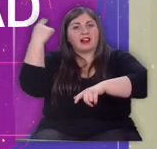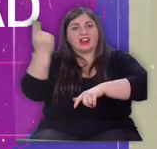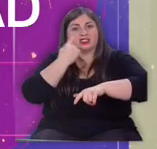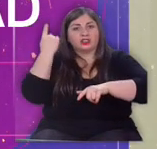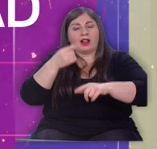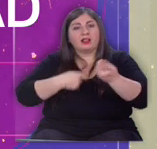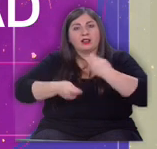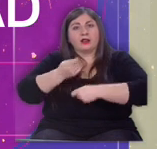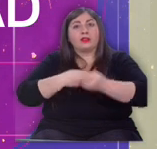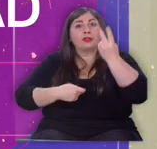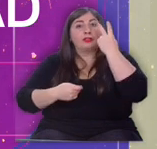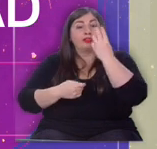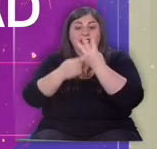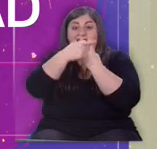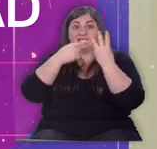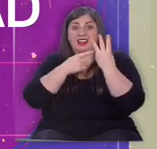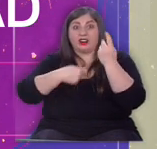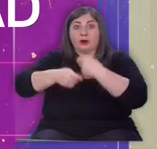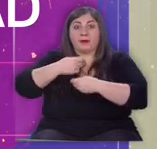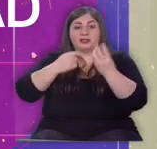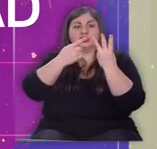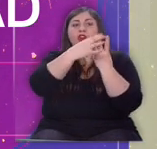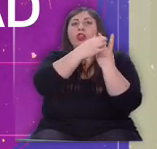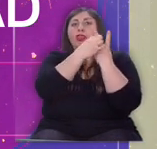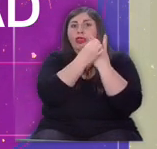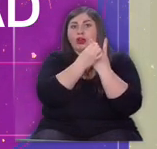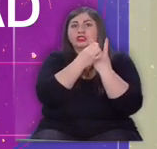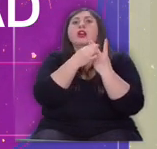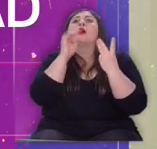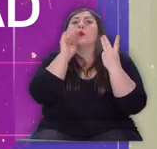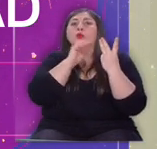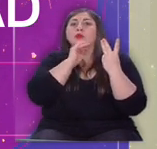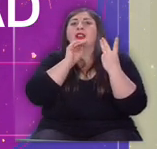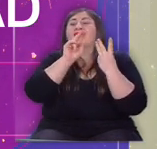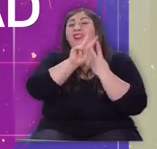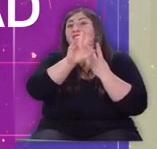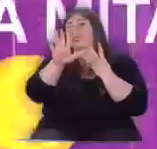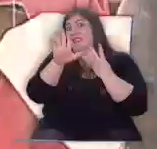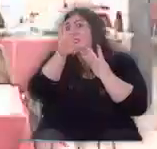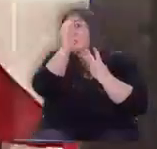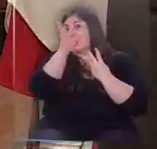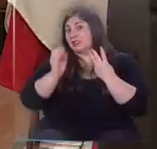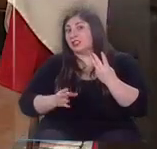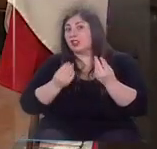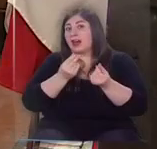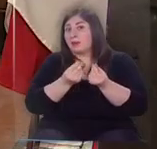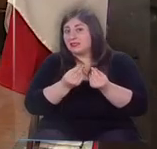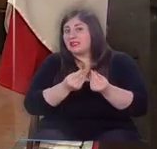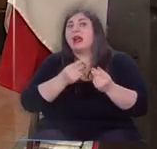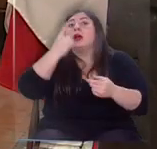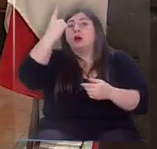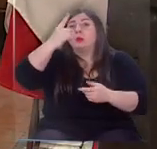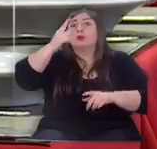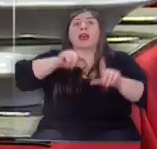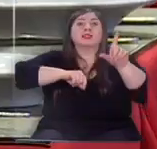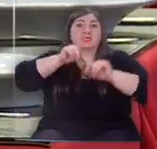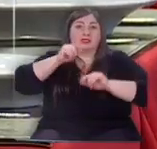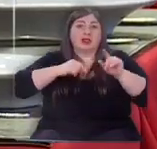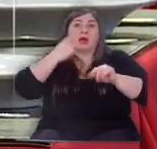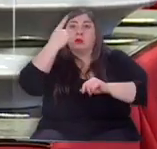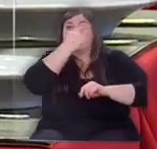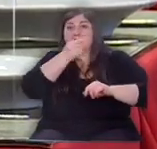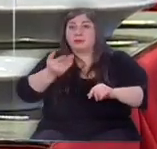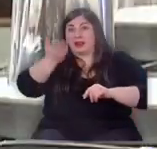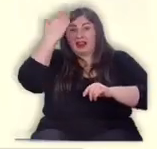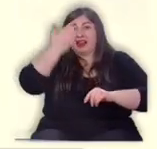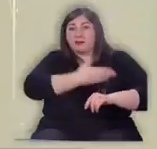que 2 de cada 3 comercios funcionan bajo el 25% de capacidad, una cifra que hace una semana era poco más de la mitad